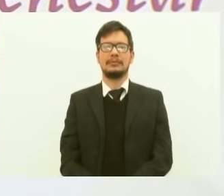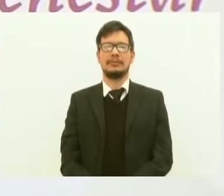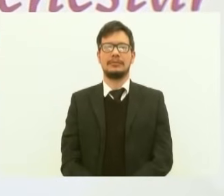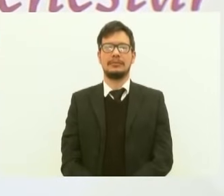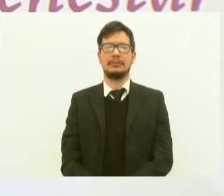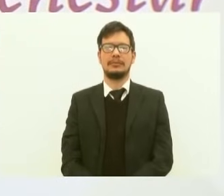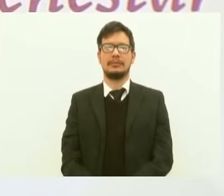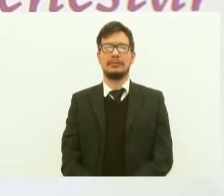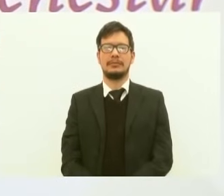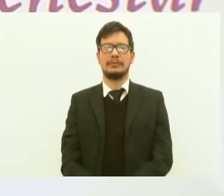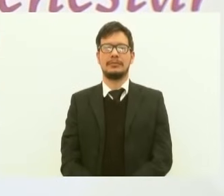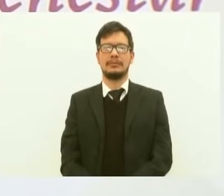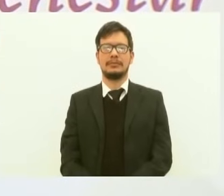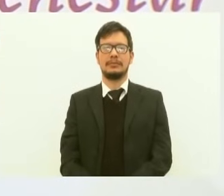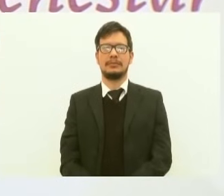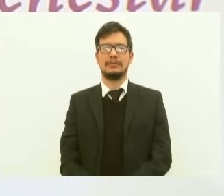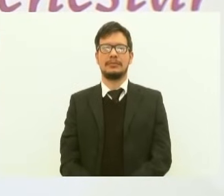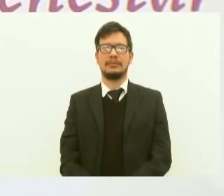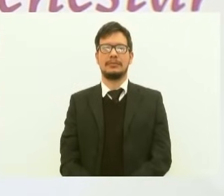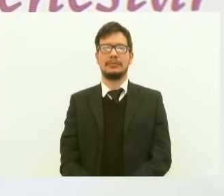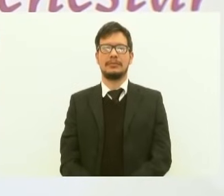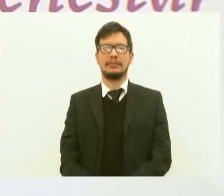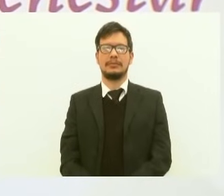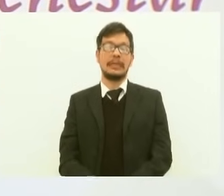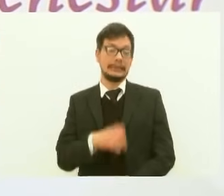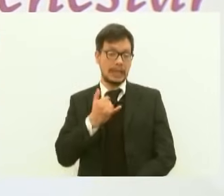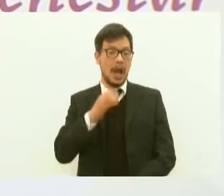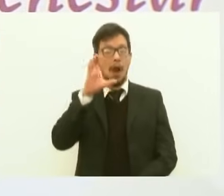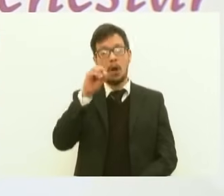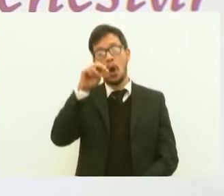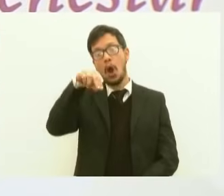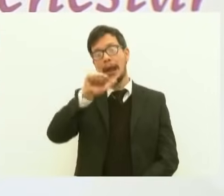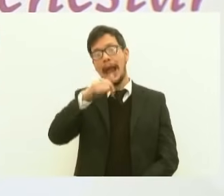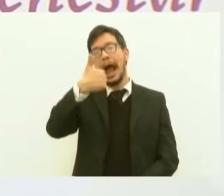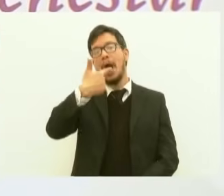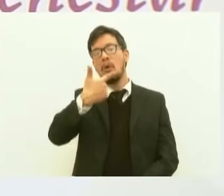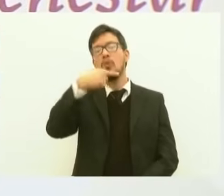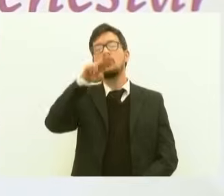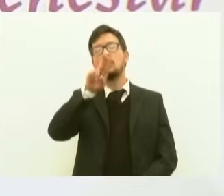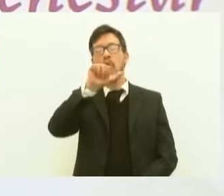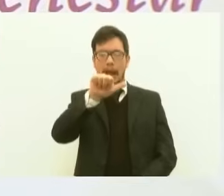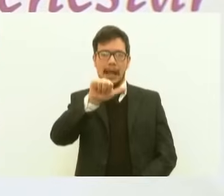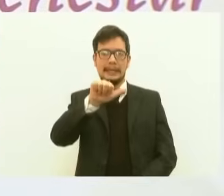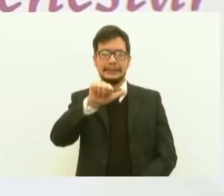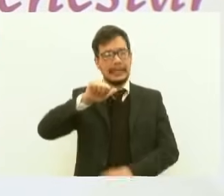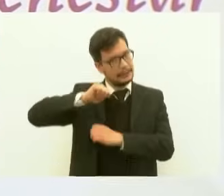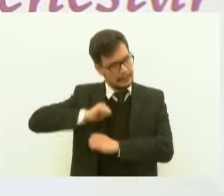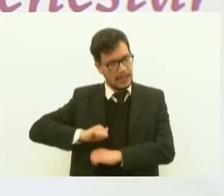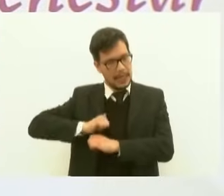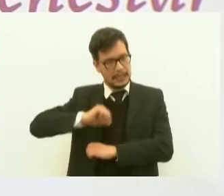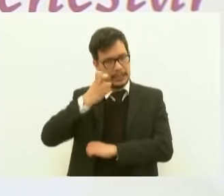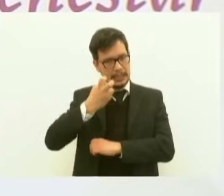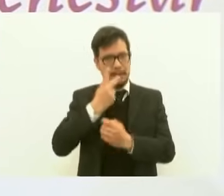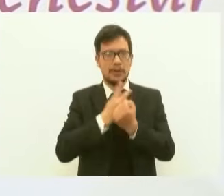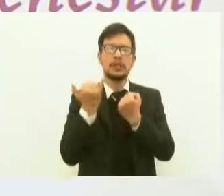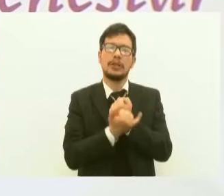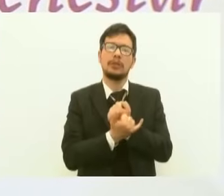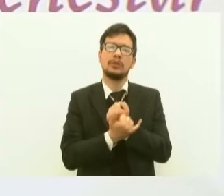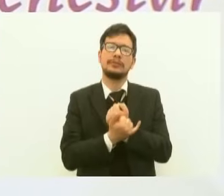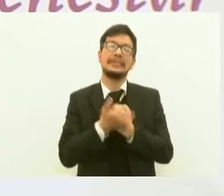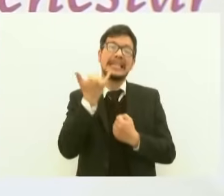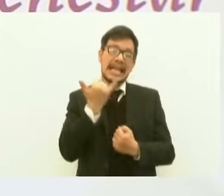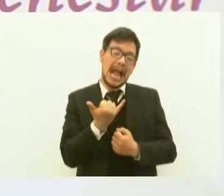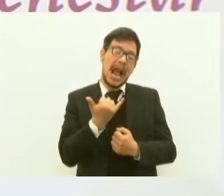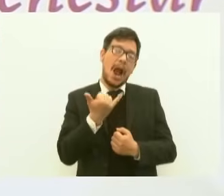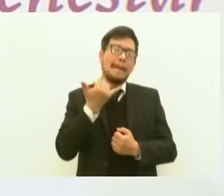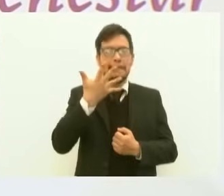Y con agua, la Comisión del Agua se va a hacer cargo. Y en 8 meses... la vamos